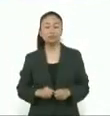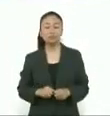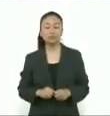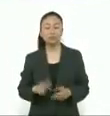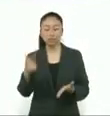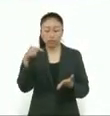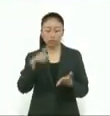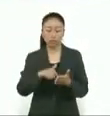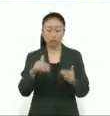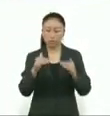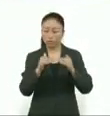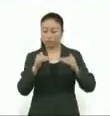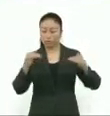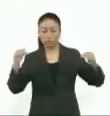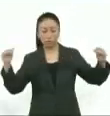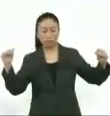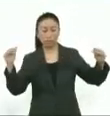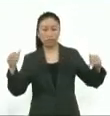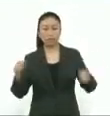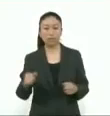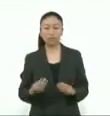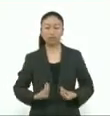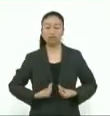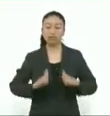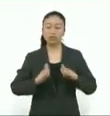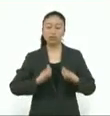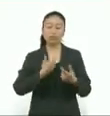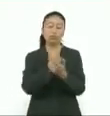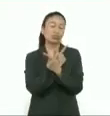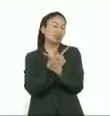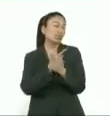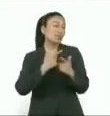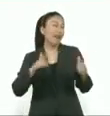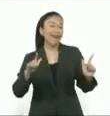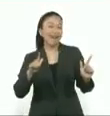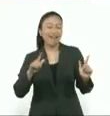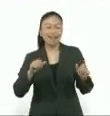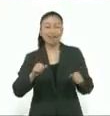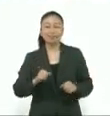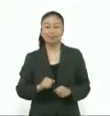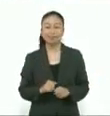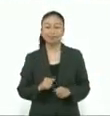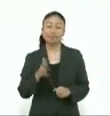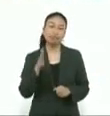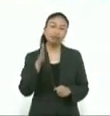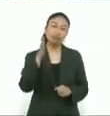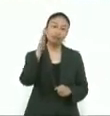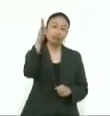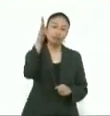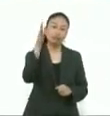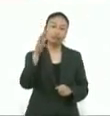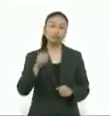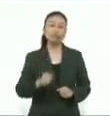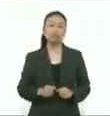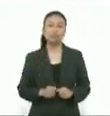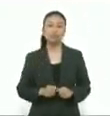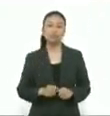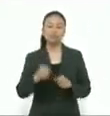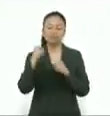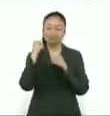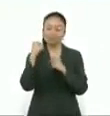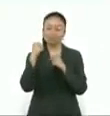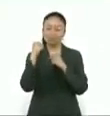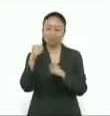donde podamos tener una vida plena y una vida libre. El futuro siempre será la